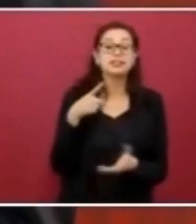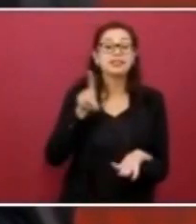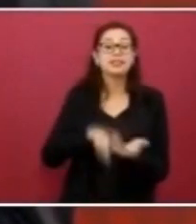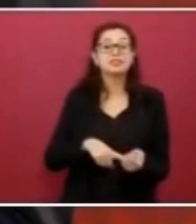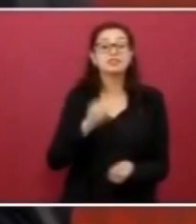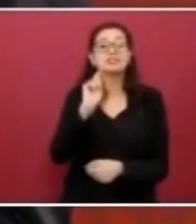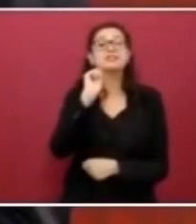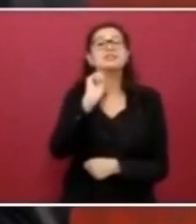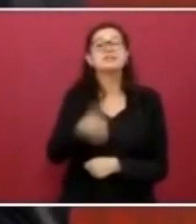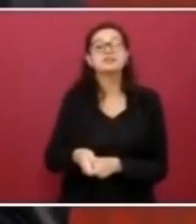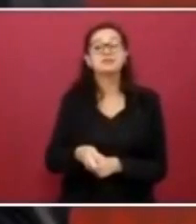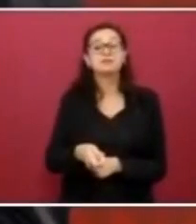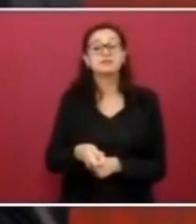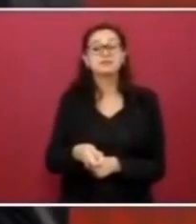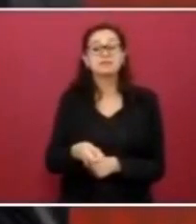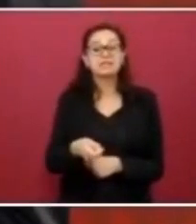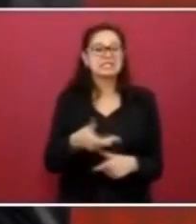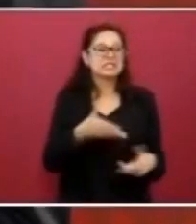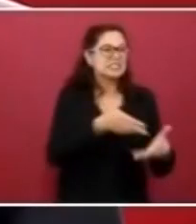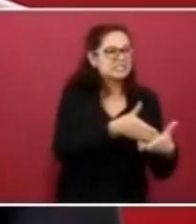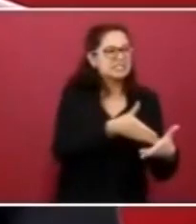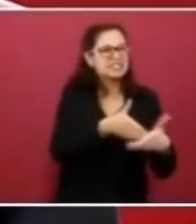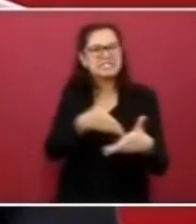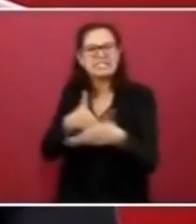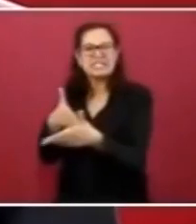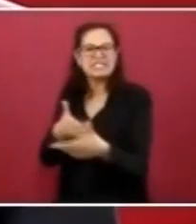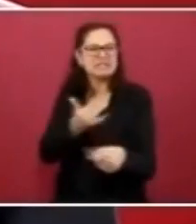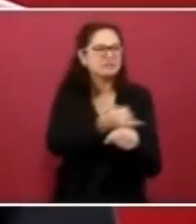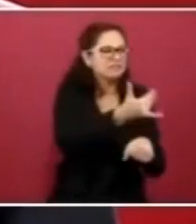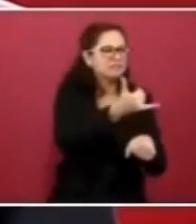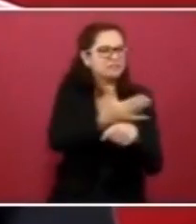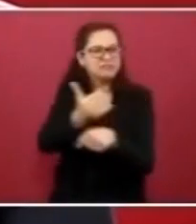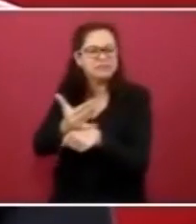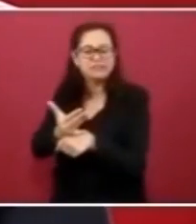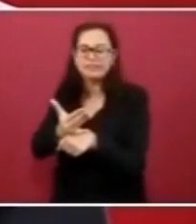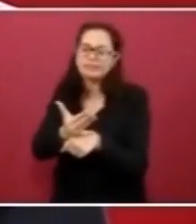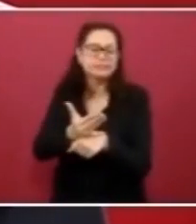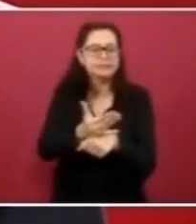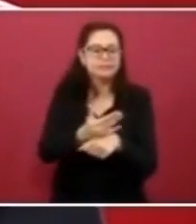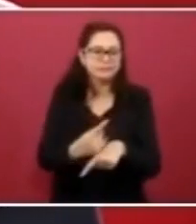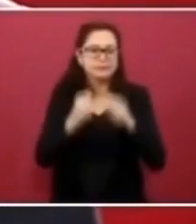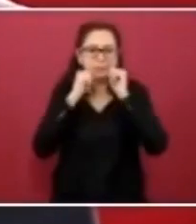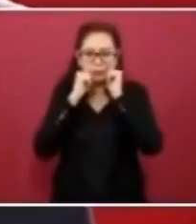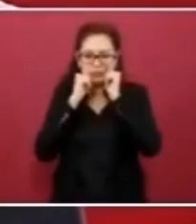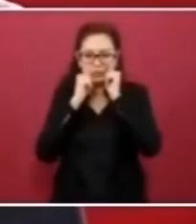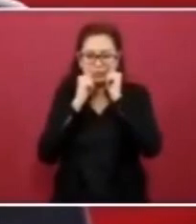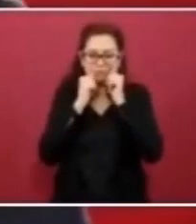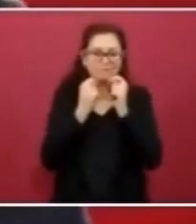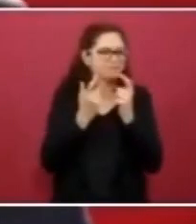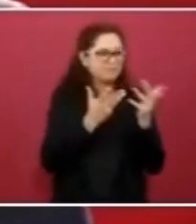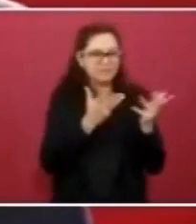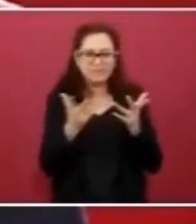ser unos quince días después de su visita a saltillo con la cámara de gerardo lópez para herrería informó eduardo sarabia